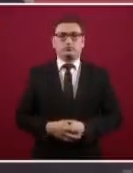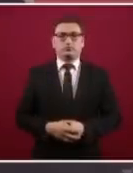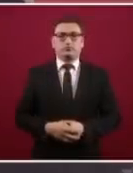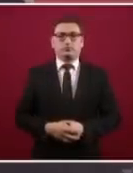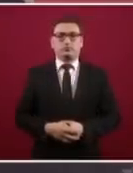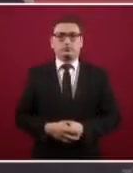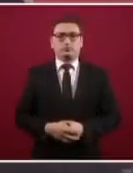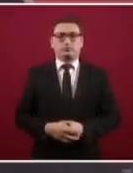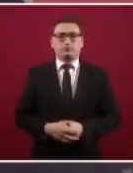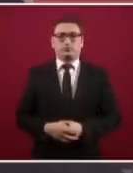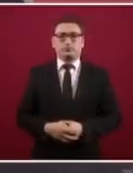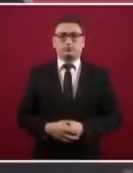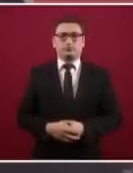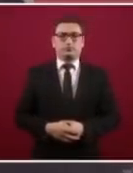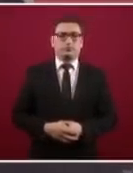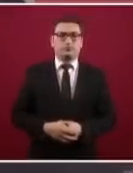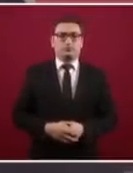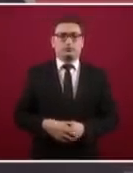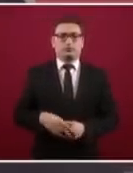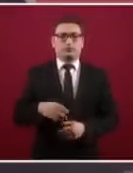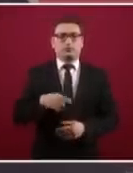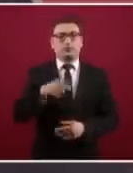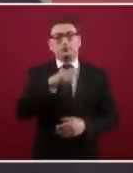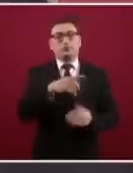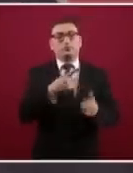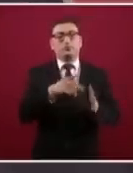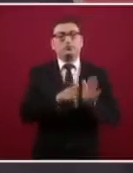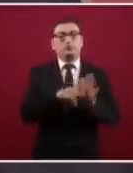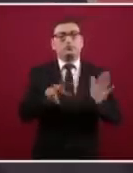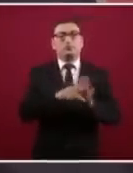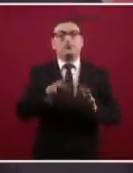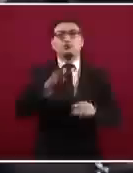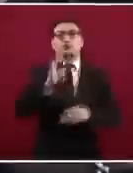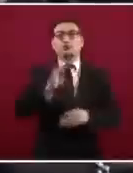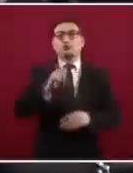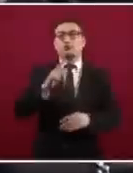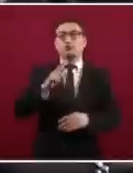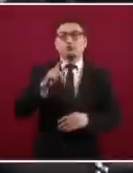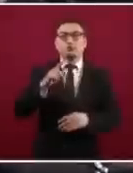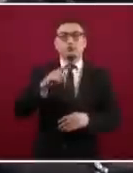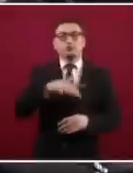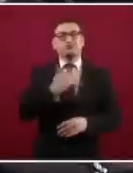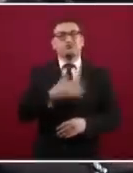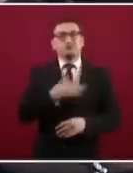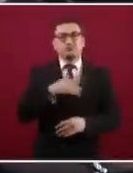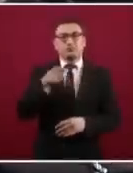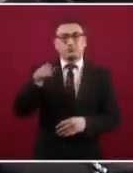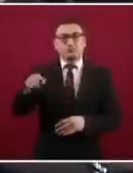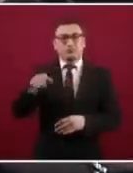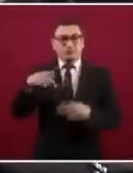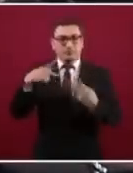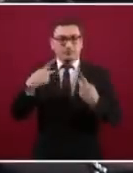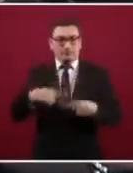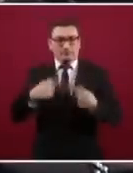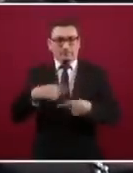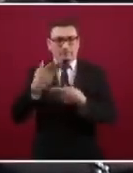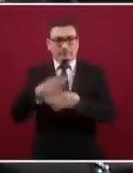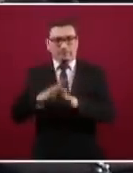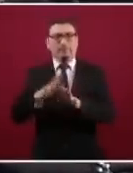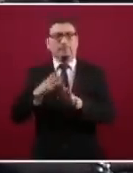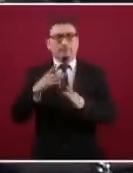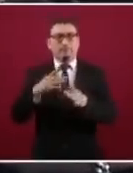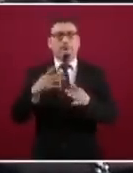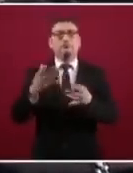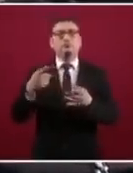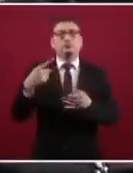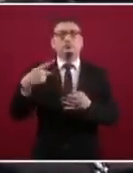acierto, sospechaba esta columna de que se habían congelado las cuentas a fin de que pudiera renunciar o antes de que